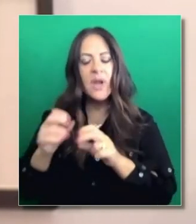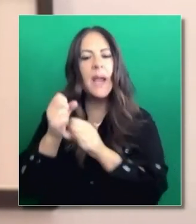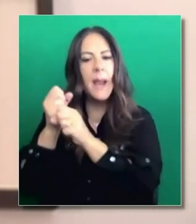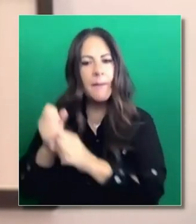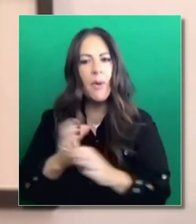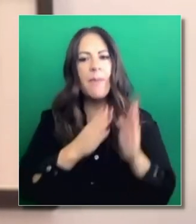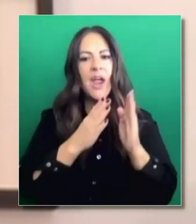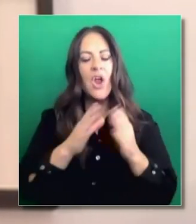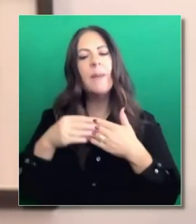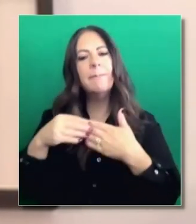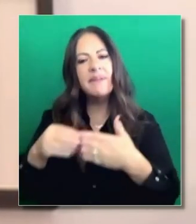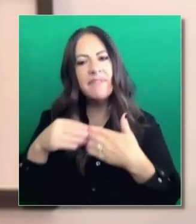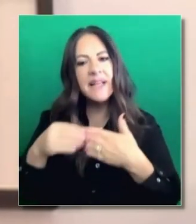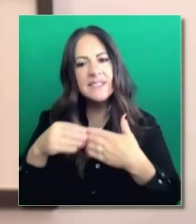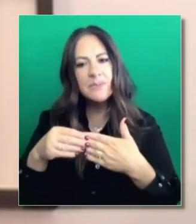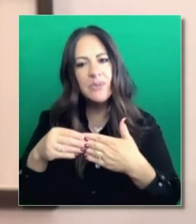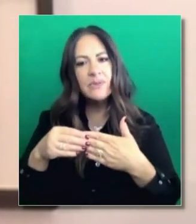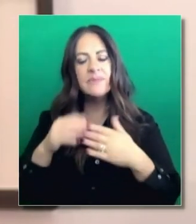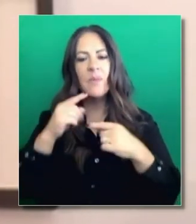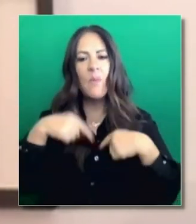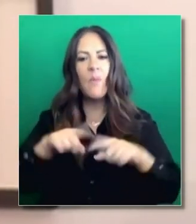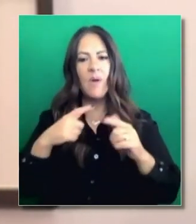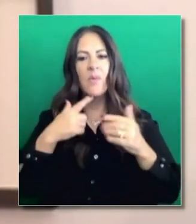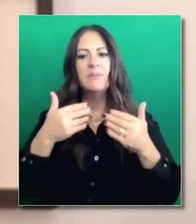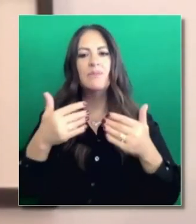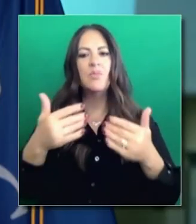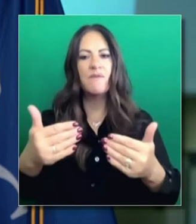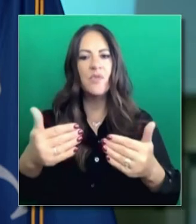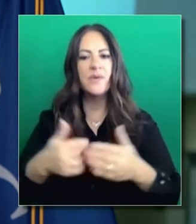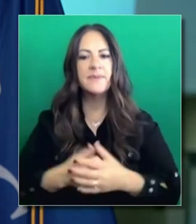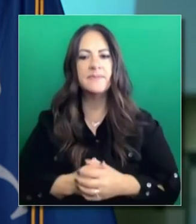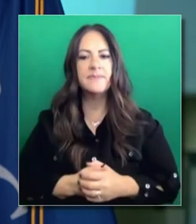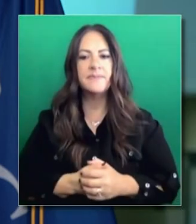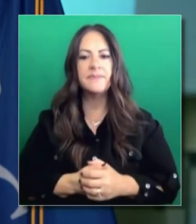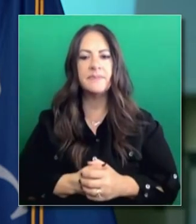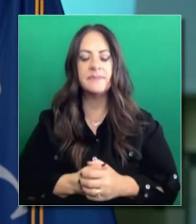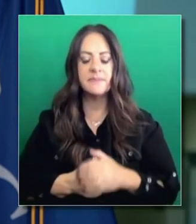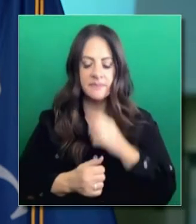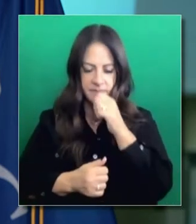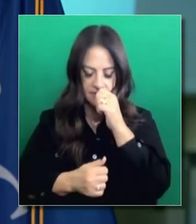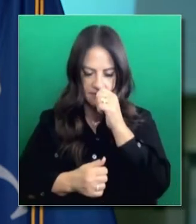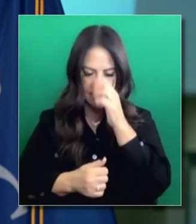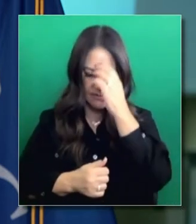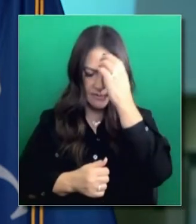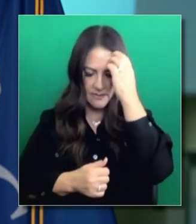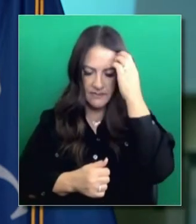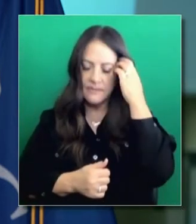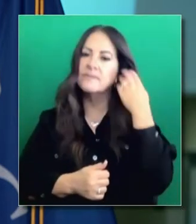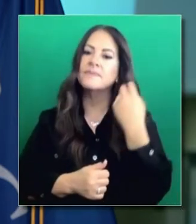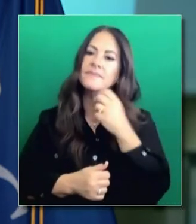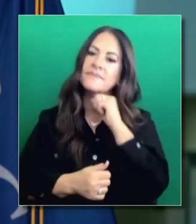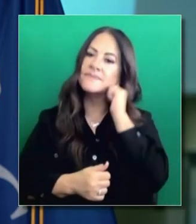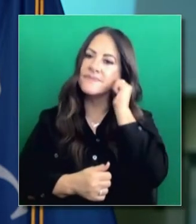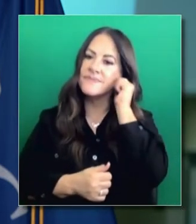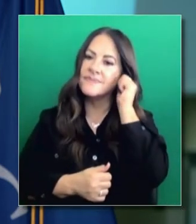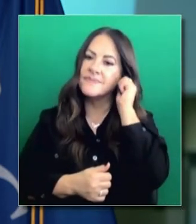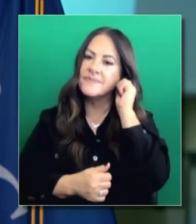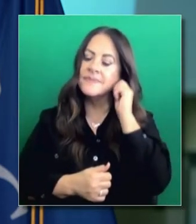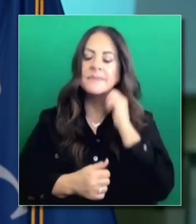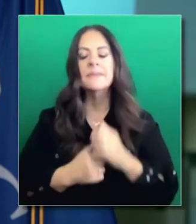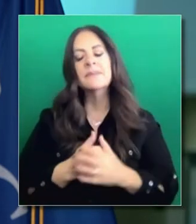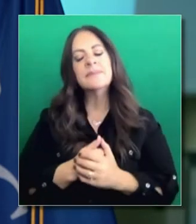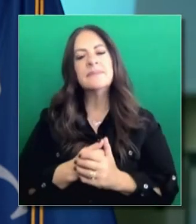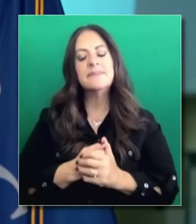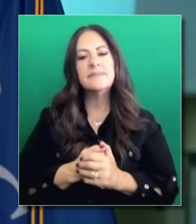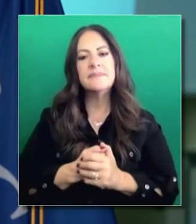evaluar, monitorear y prepararnos para seguir siendo flexibles al seguir adelante. Sí, muchas gracias. Aprecio lo